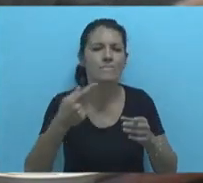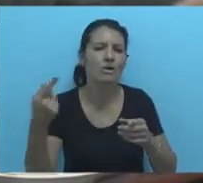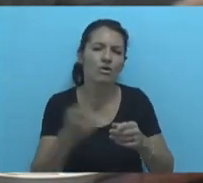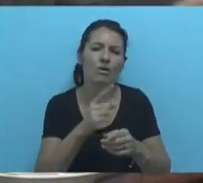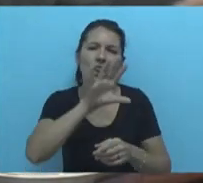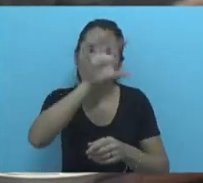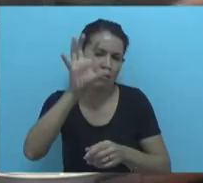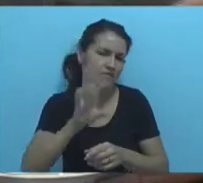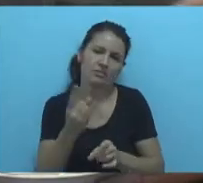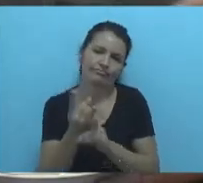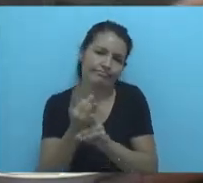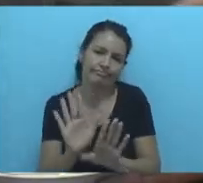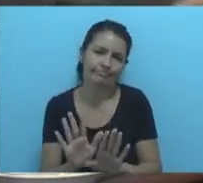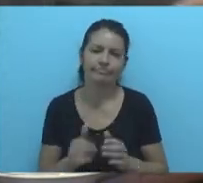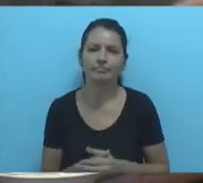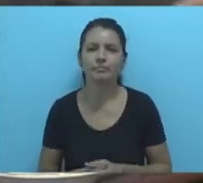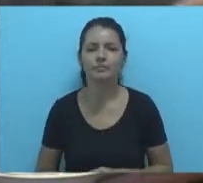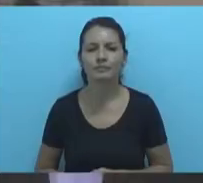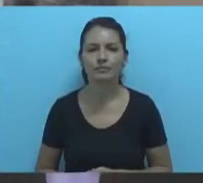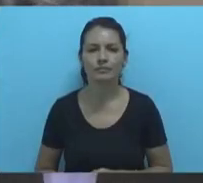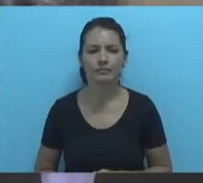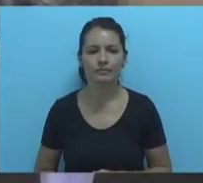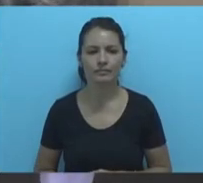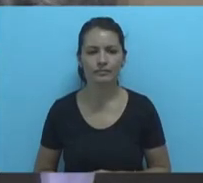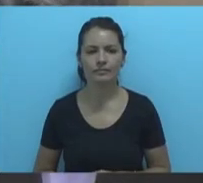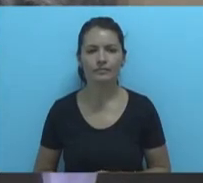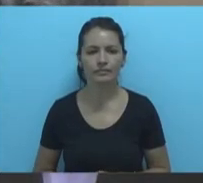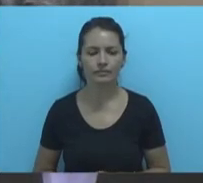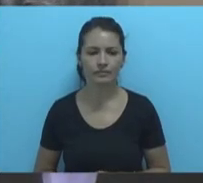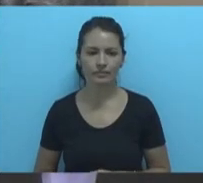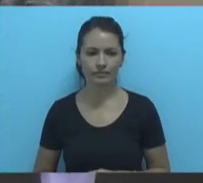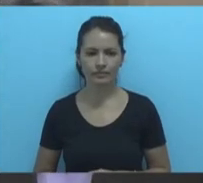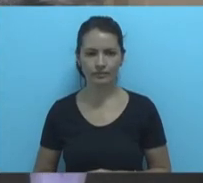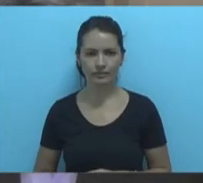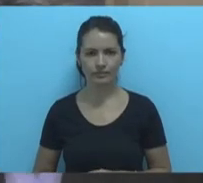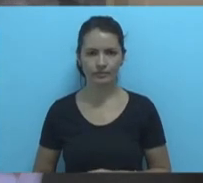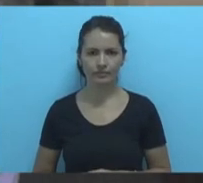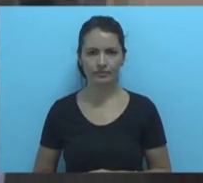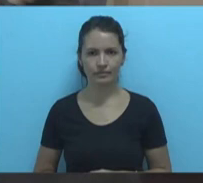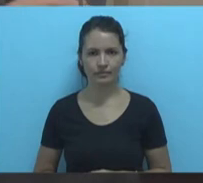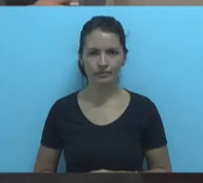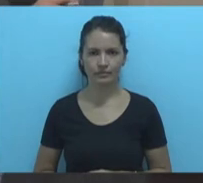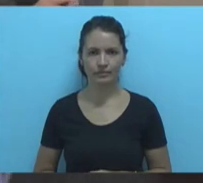Gracias. Gracias, diputado. Voy a poner... perdón. Tiene la palabra el diputado Julián Galdeano.